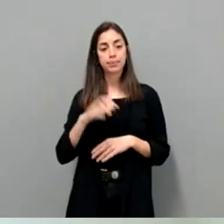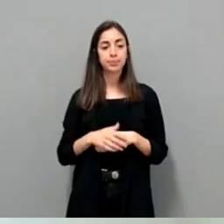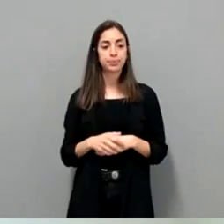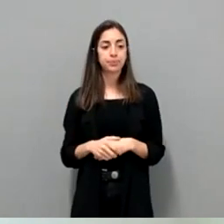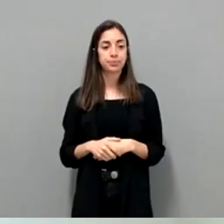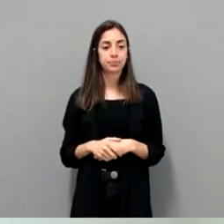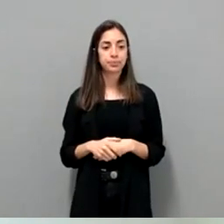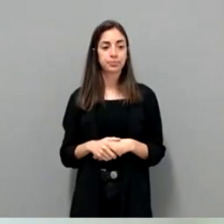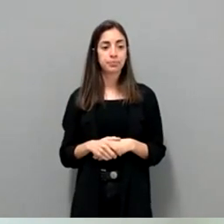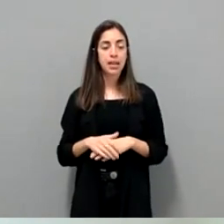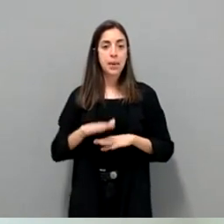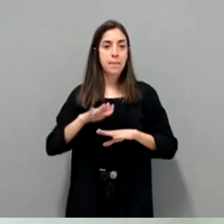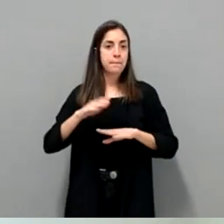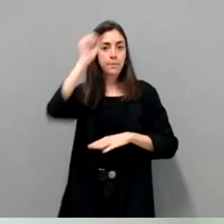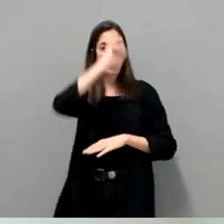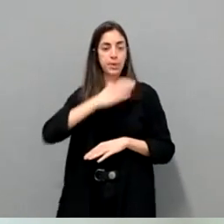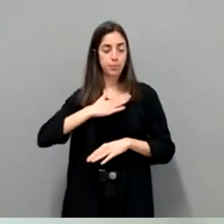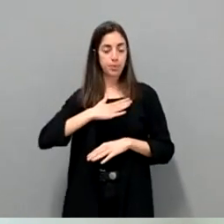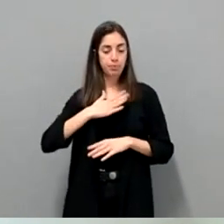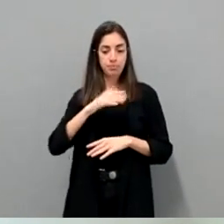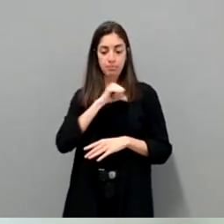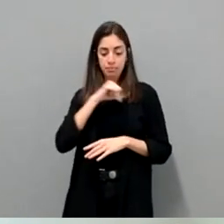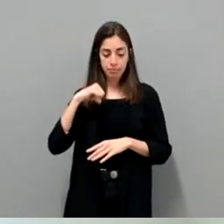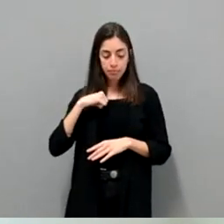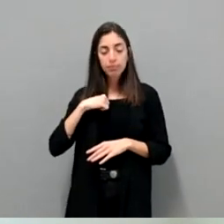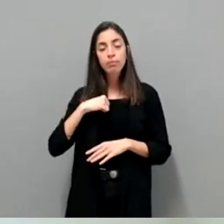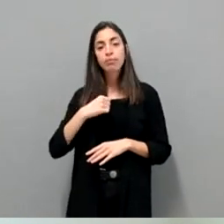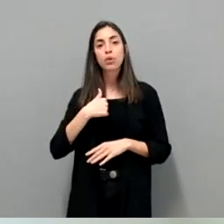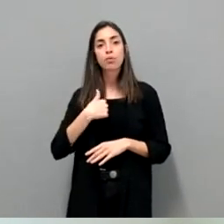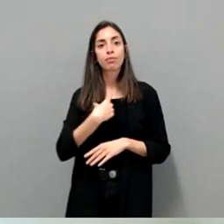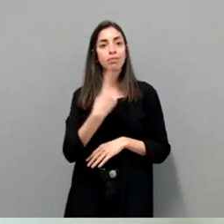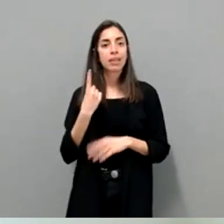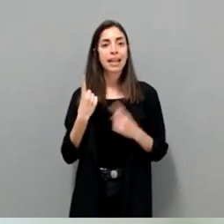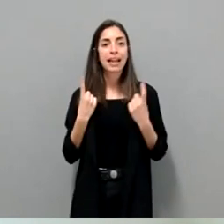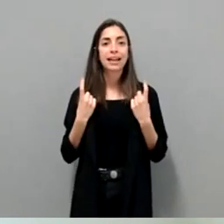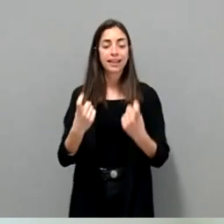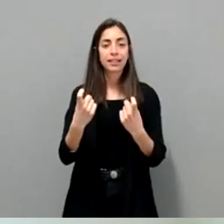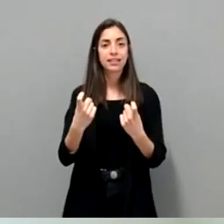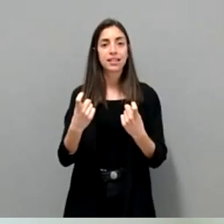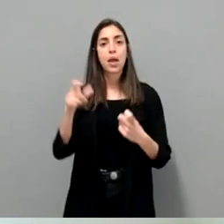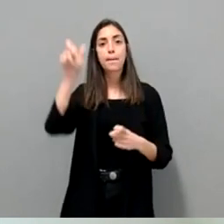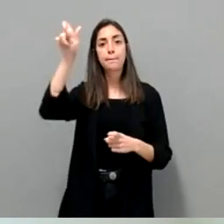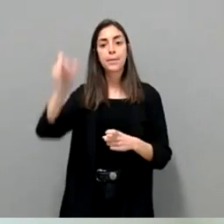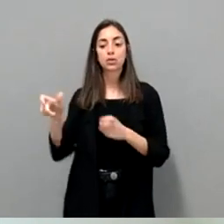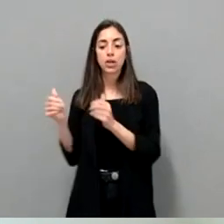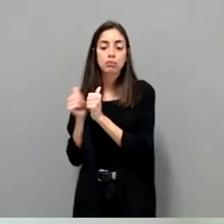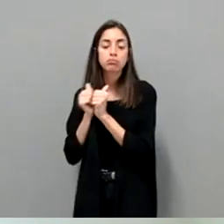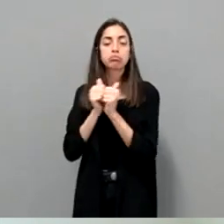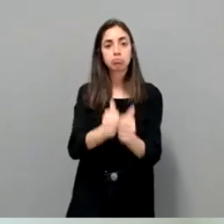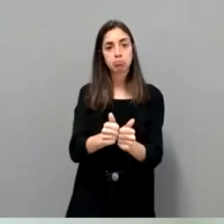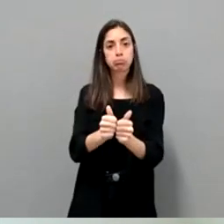Para mí personalmente, tengo la necesidad de tener a una persona junto a mí